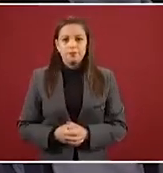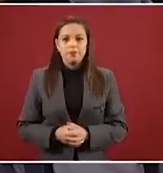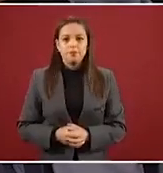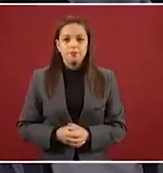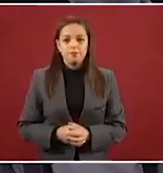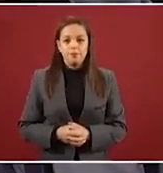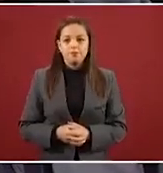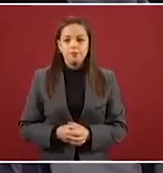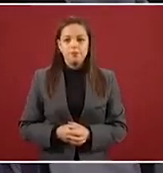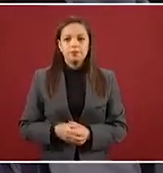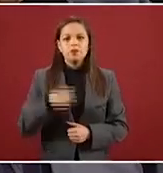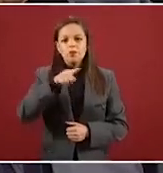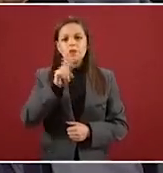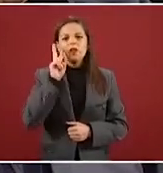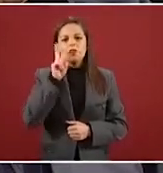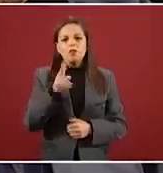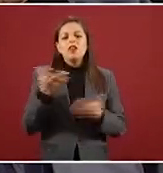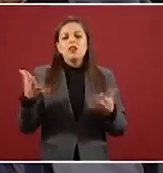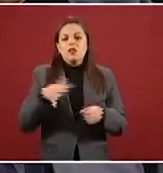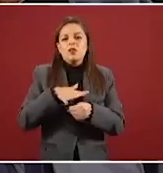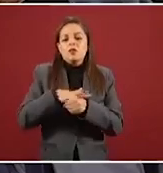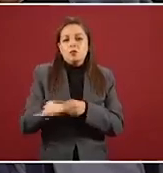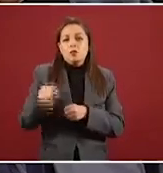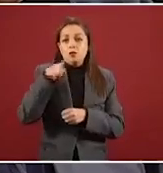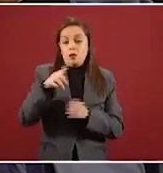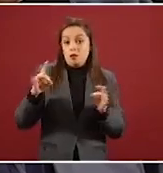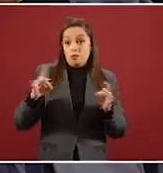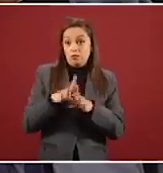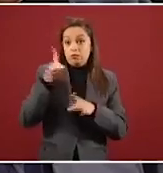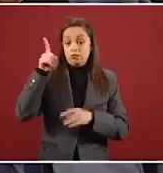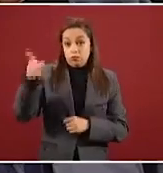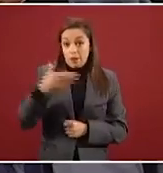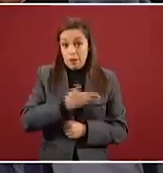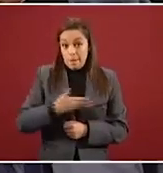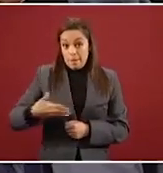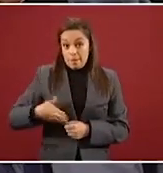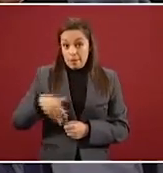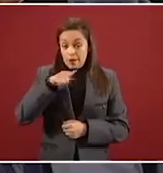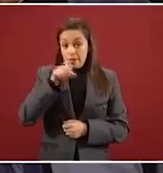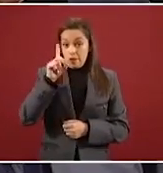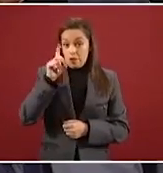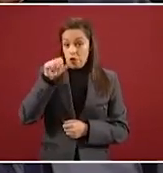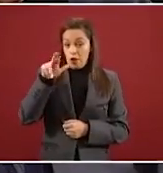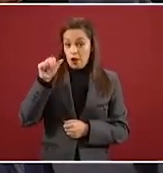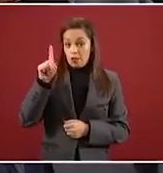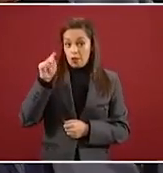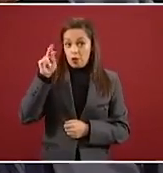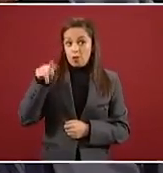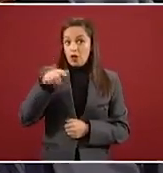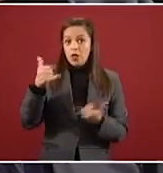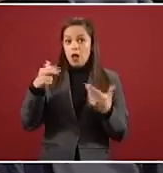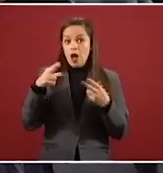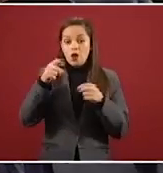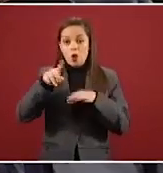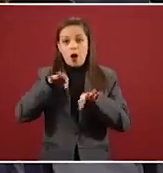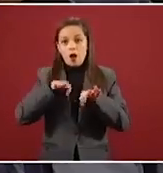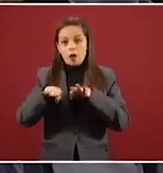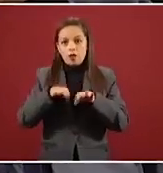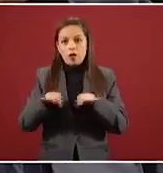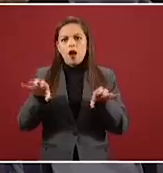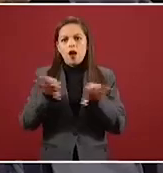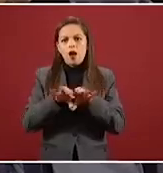ve en caso de que Donald Trump deje de ser presidente de Estados Unidos? Lo pregunto sobre todo porque el Partido Demócrata parece ser más